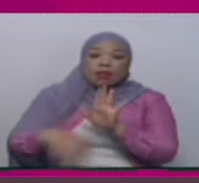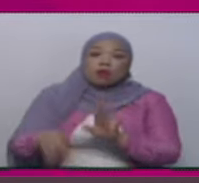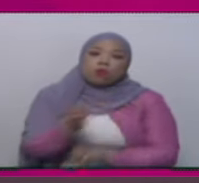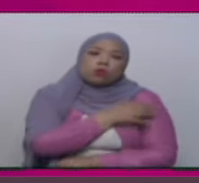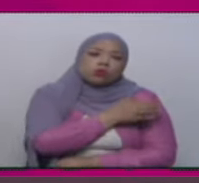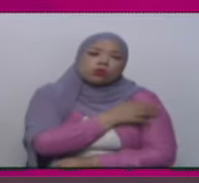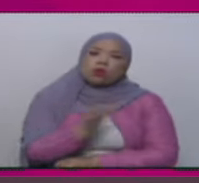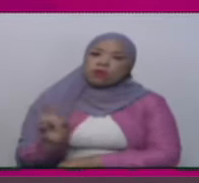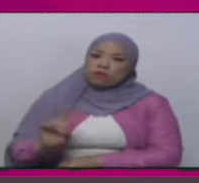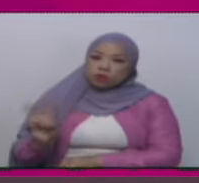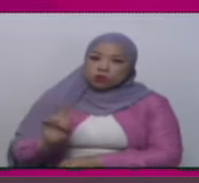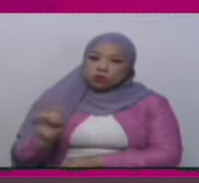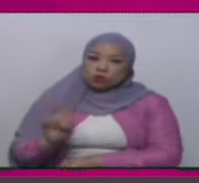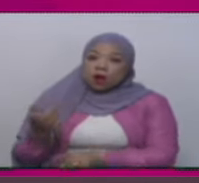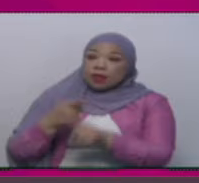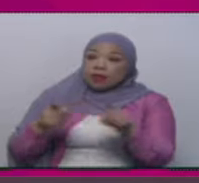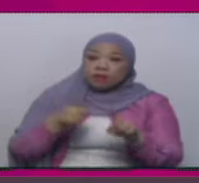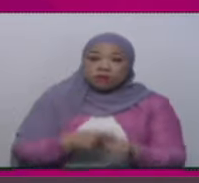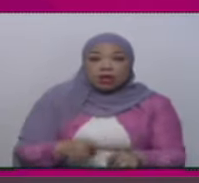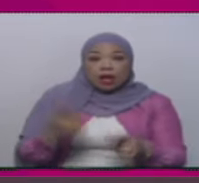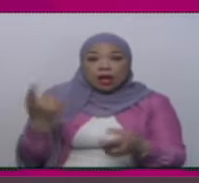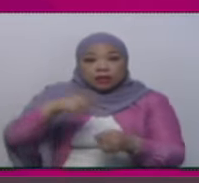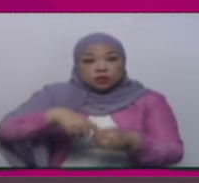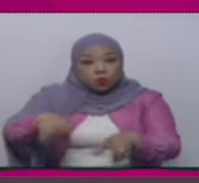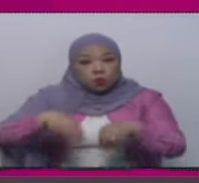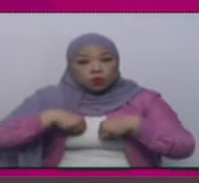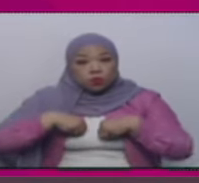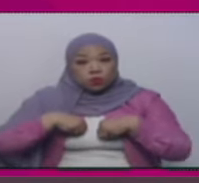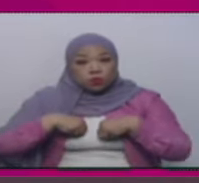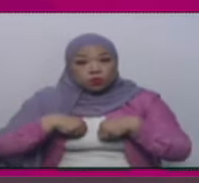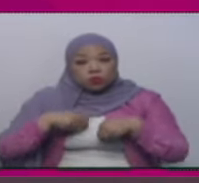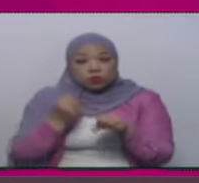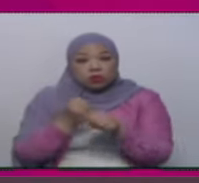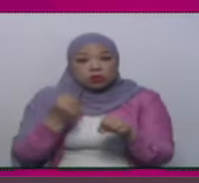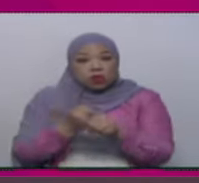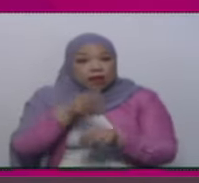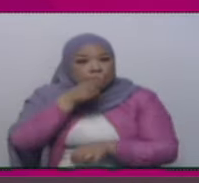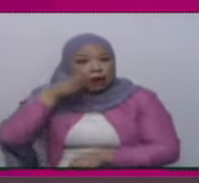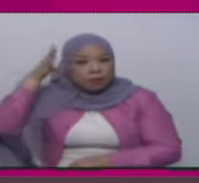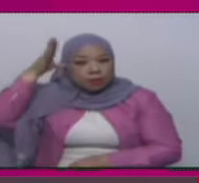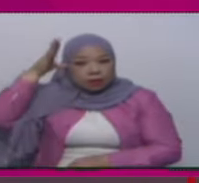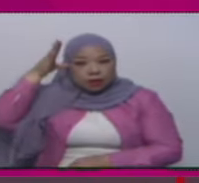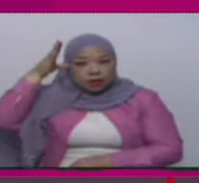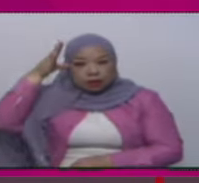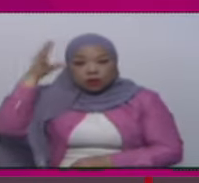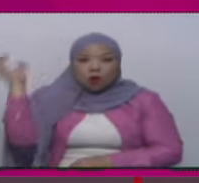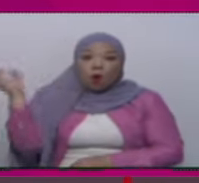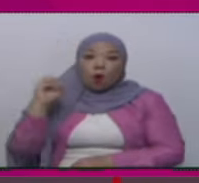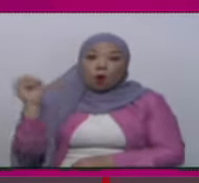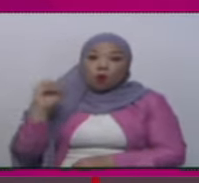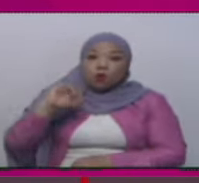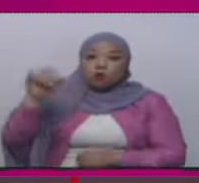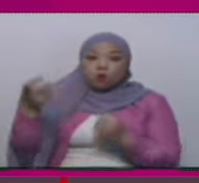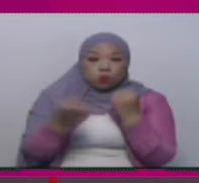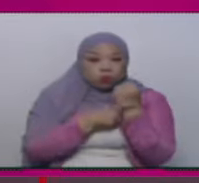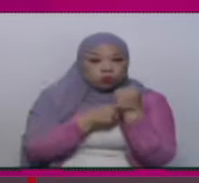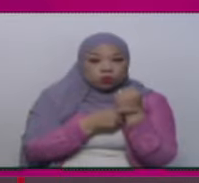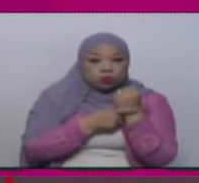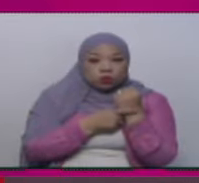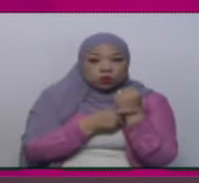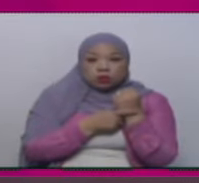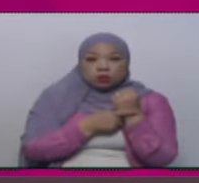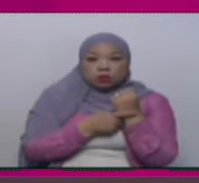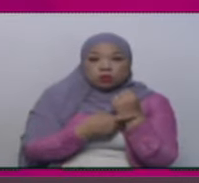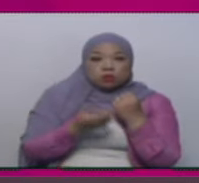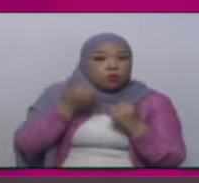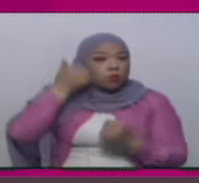venezolana, en sus distintas acepciones, llámese Capriles Radonsky, cobardón, flojo o llámese